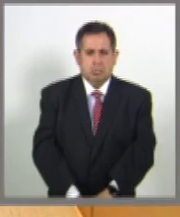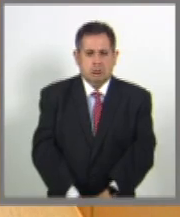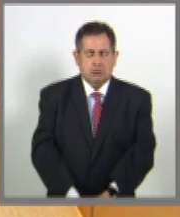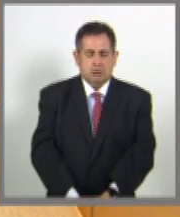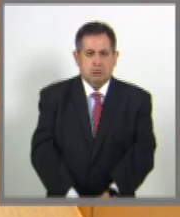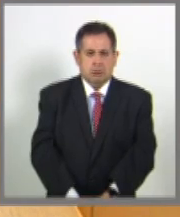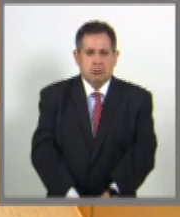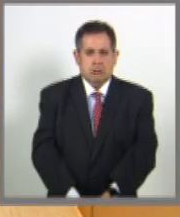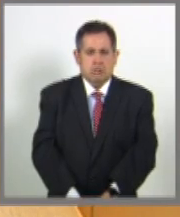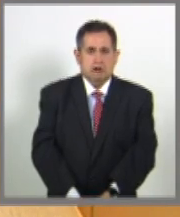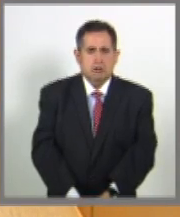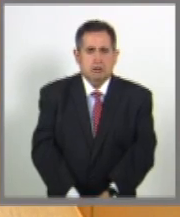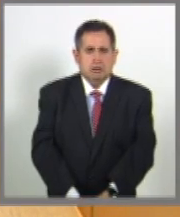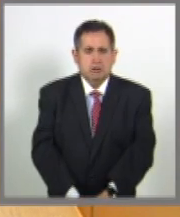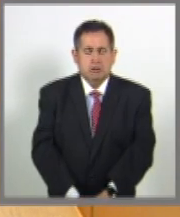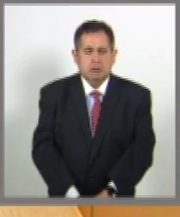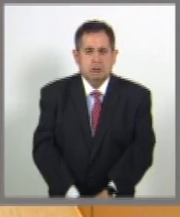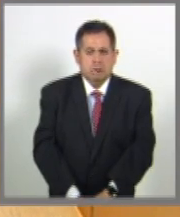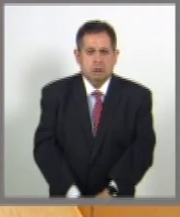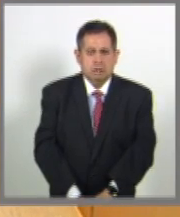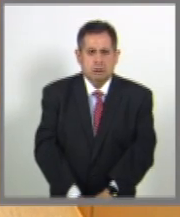Gracias.